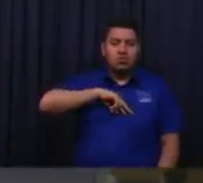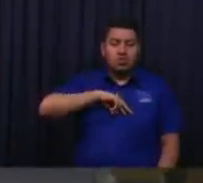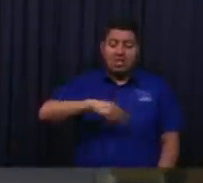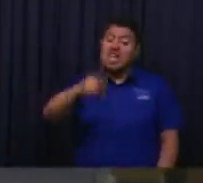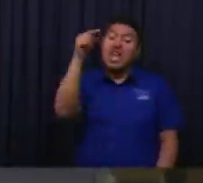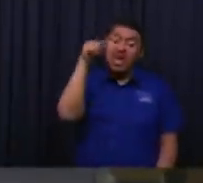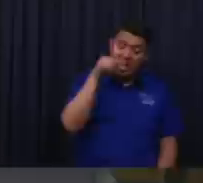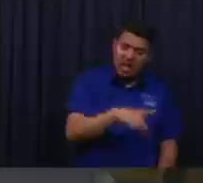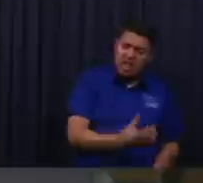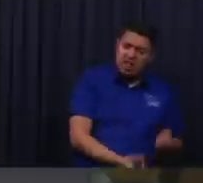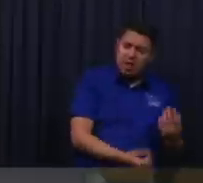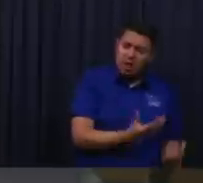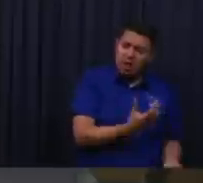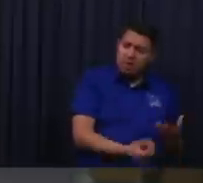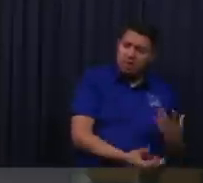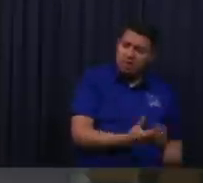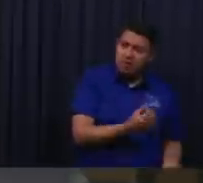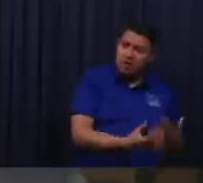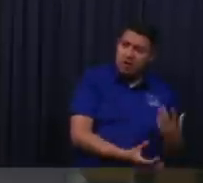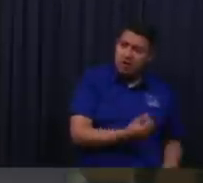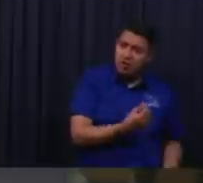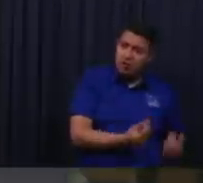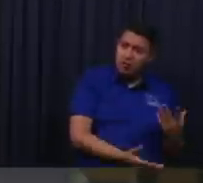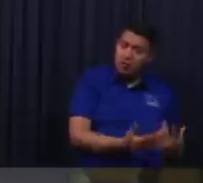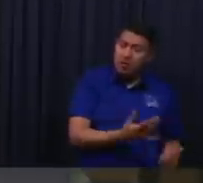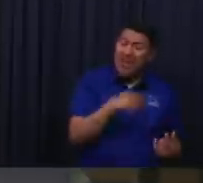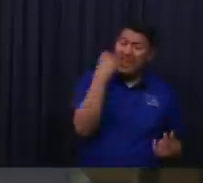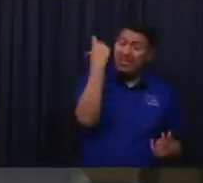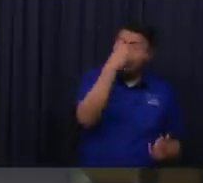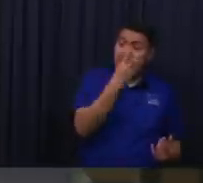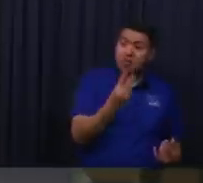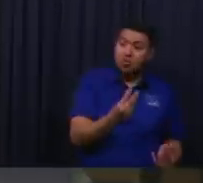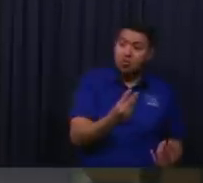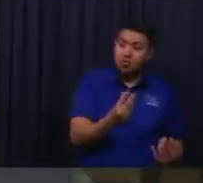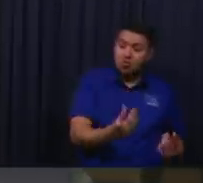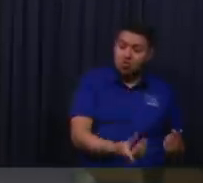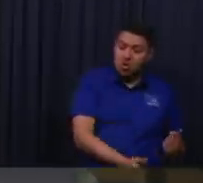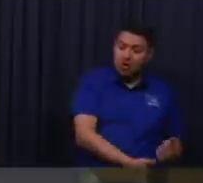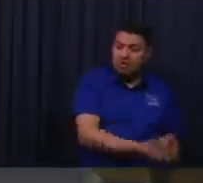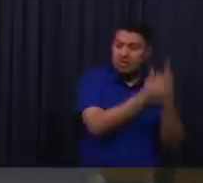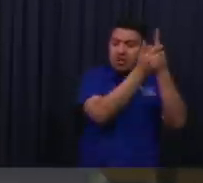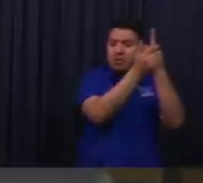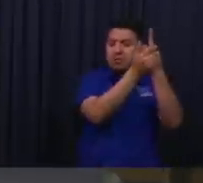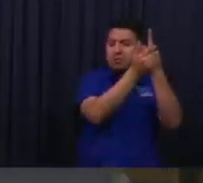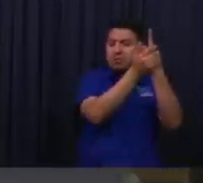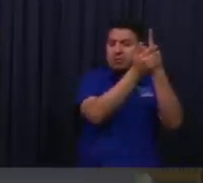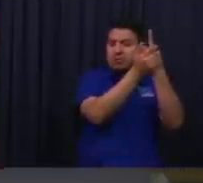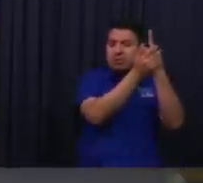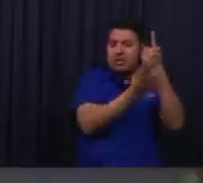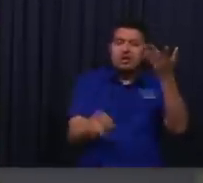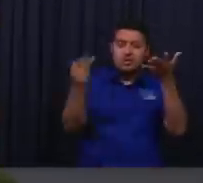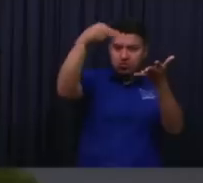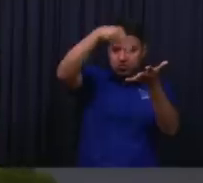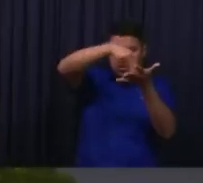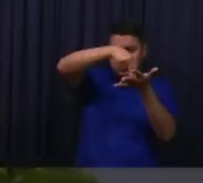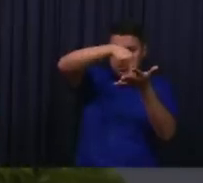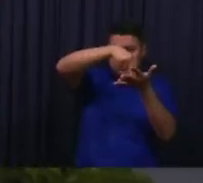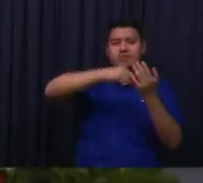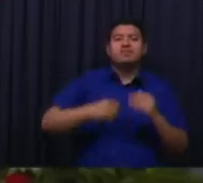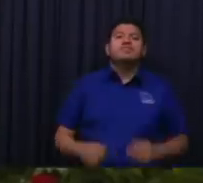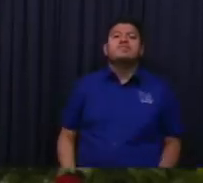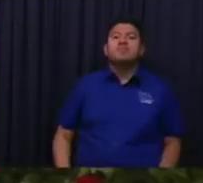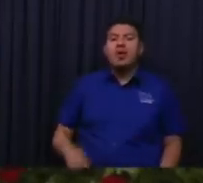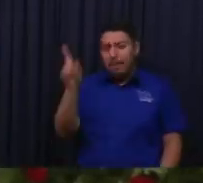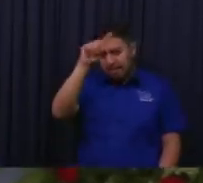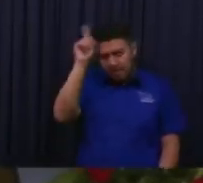Espíritu que resucitó de los muertos a Cristo Jesús lo levanta. Ok. Pero la pregunta que yo le quiero